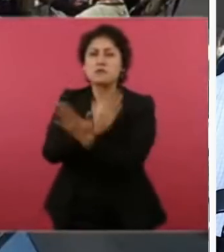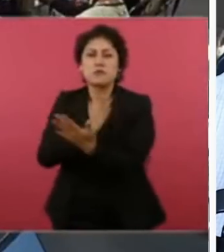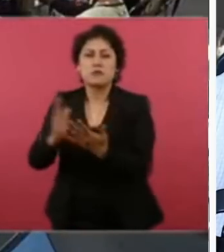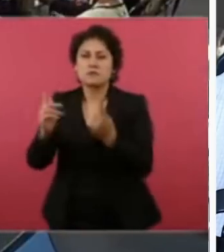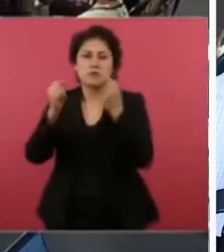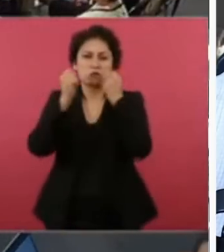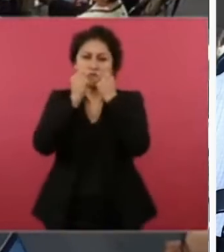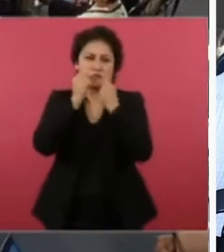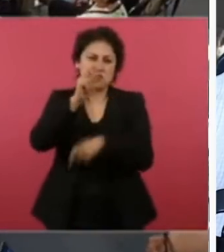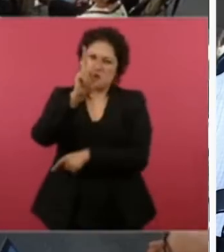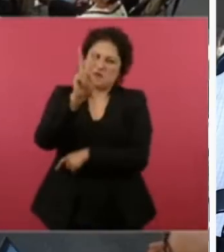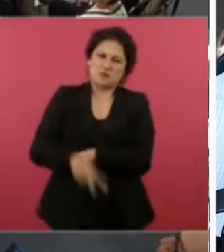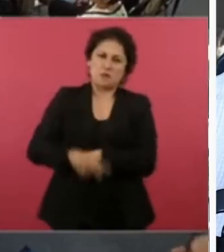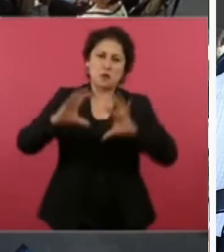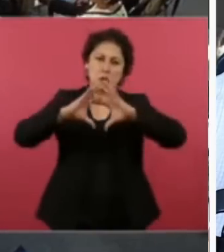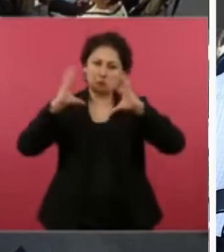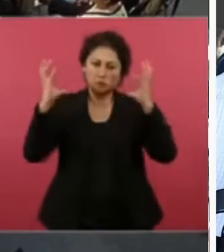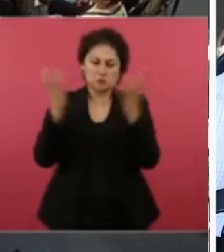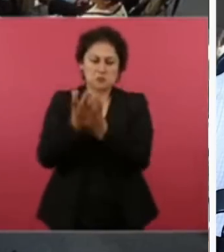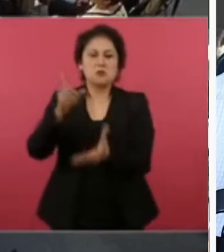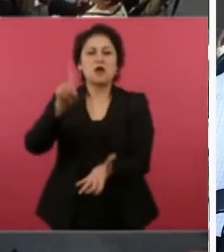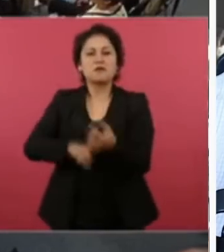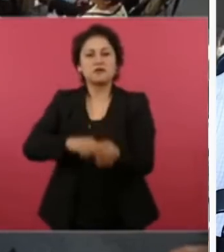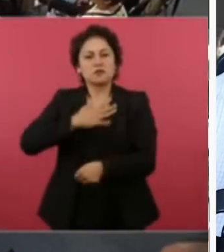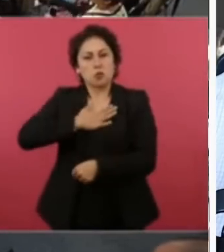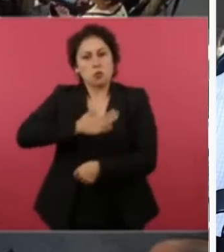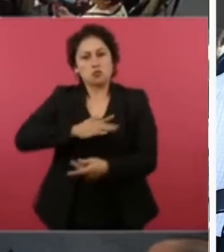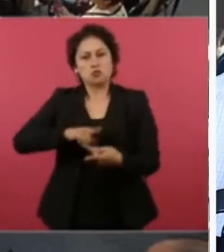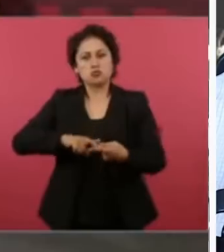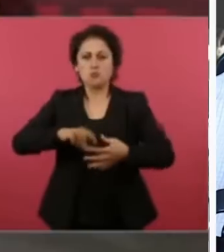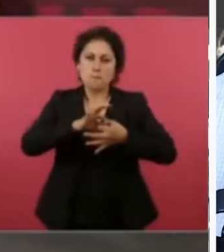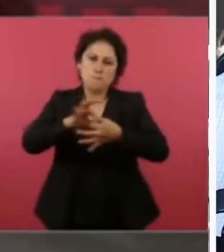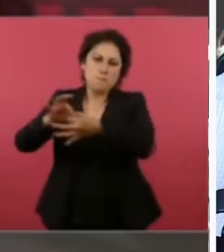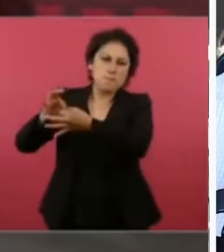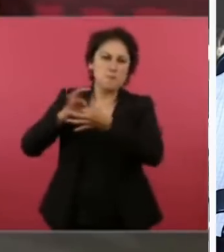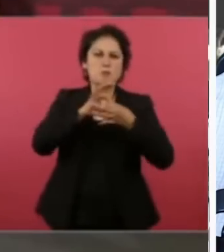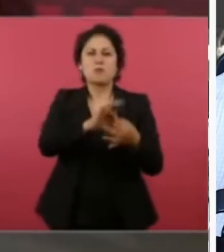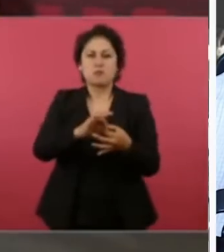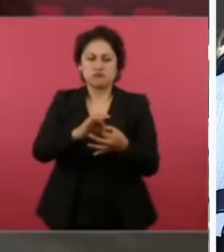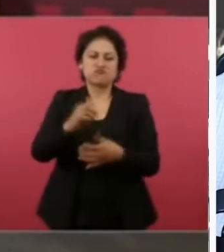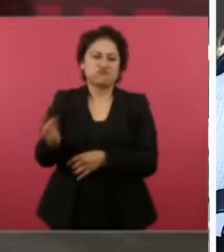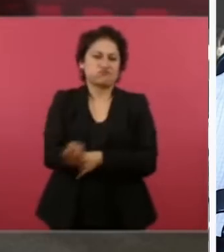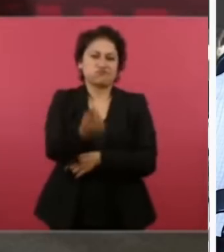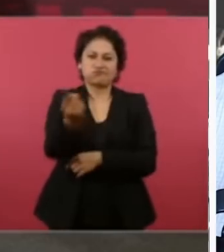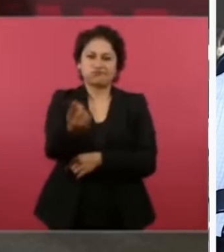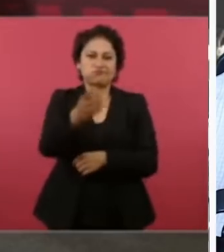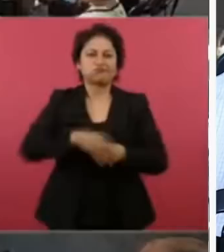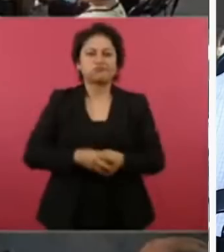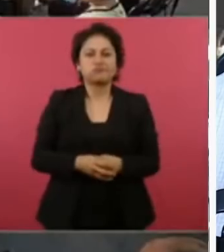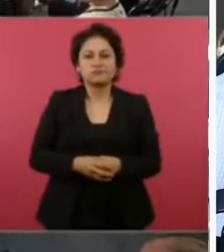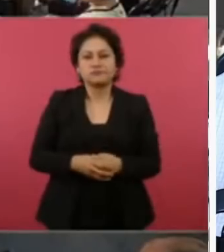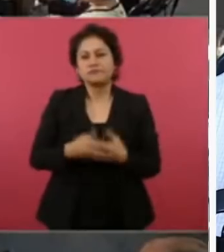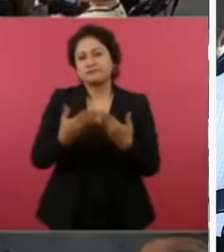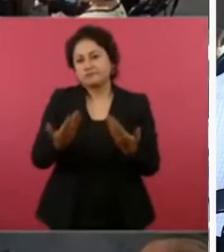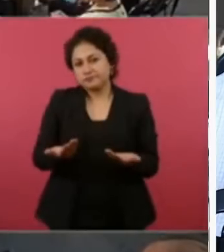prevalecerán la justicia y la fraternidad universales. De manera específica,